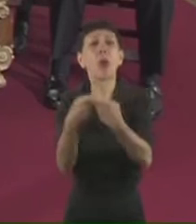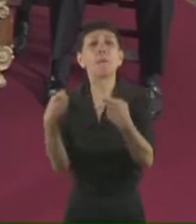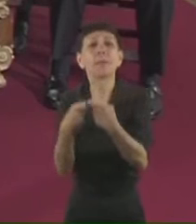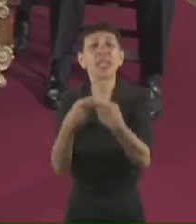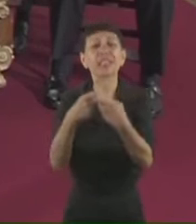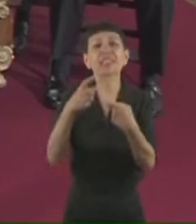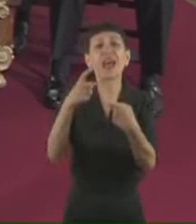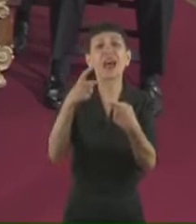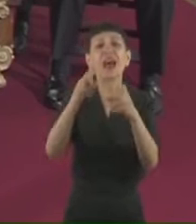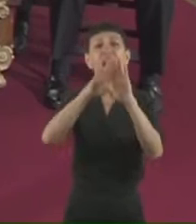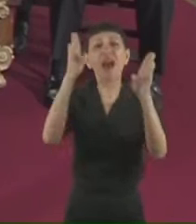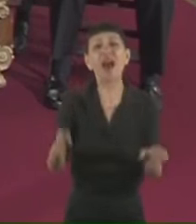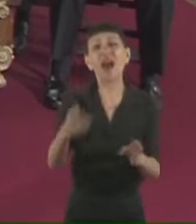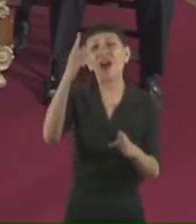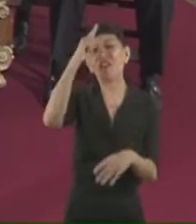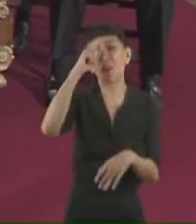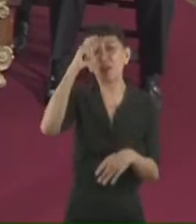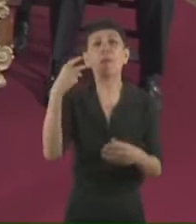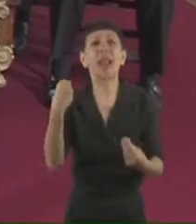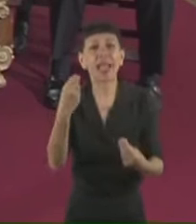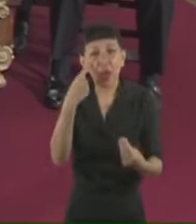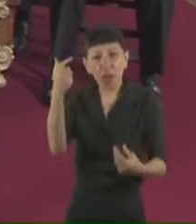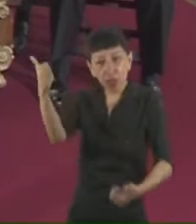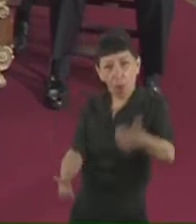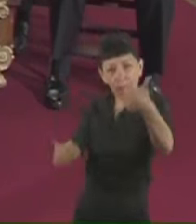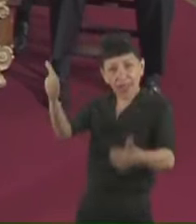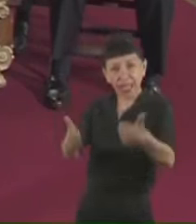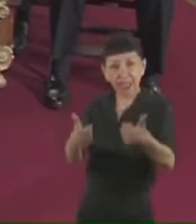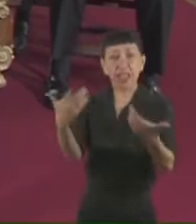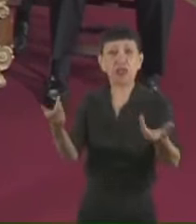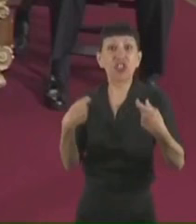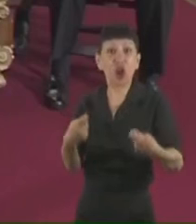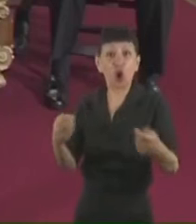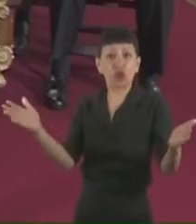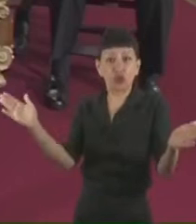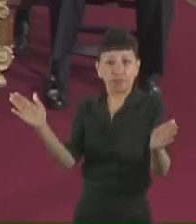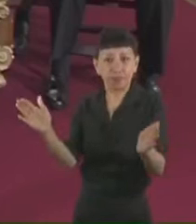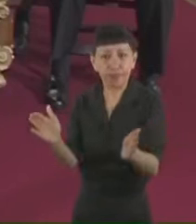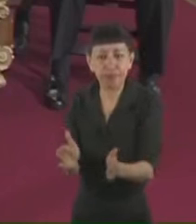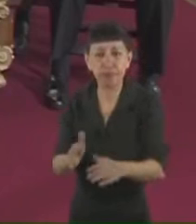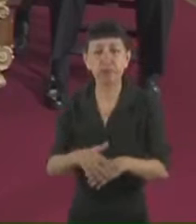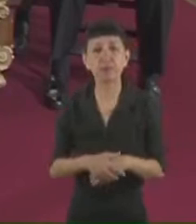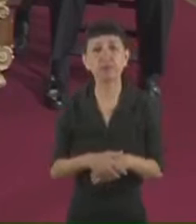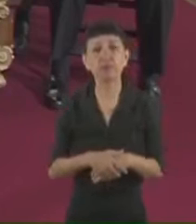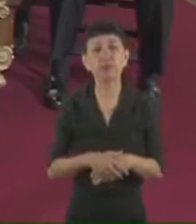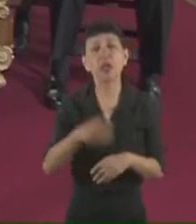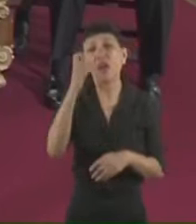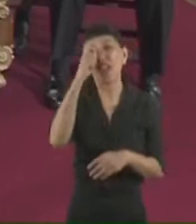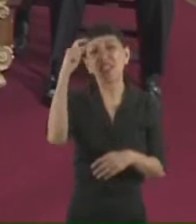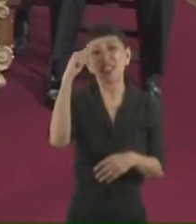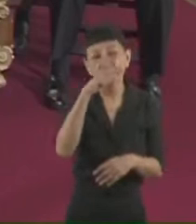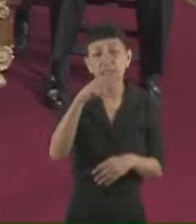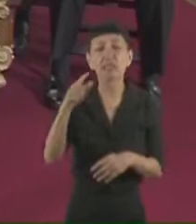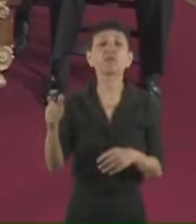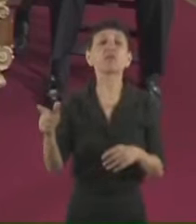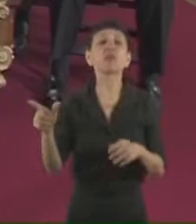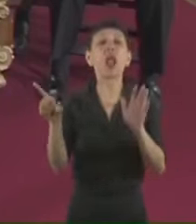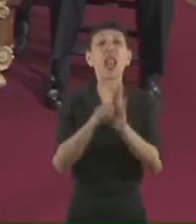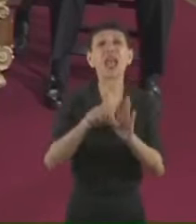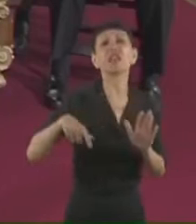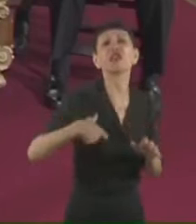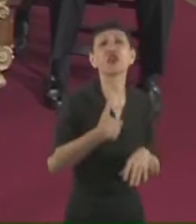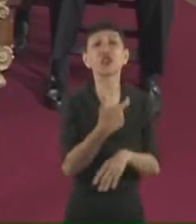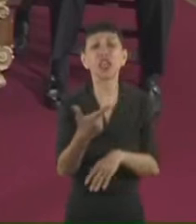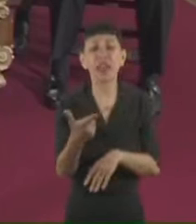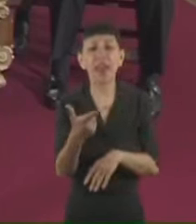incluidas son algunas de las reformas que están contempladas en el decreto de necesidad y urgencia que firmamos hoy